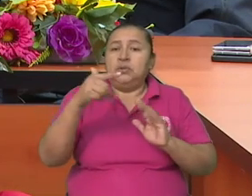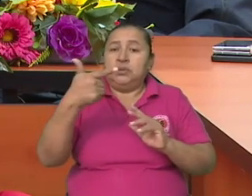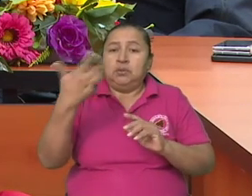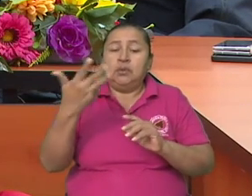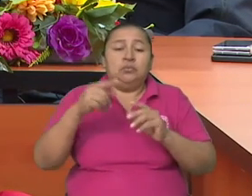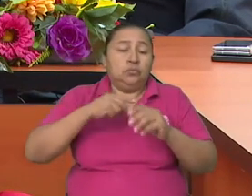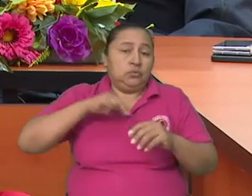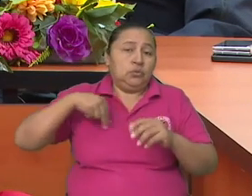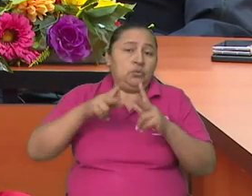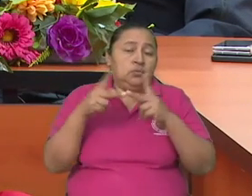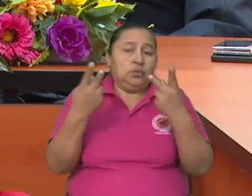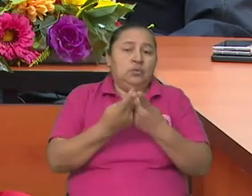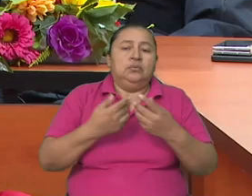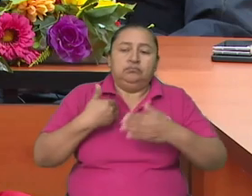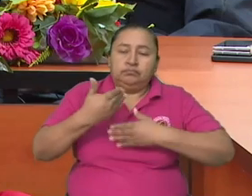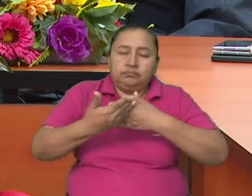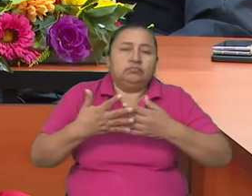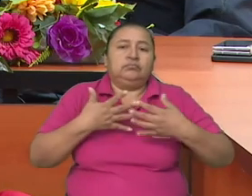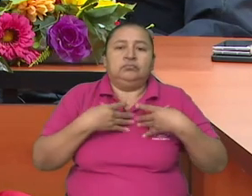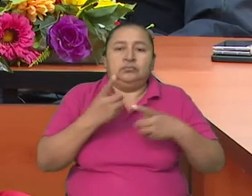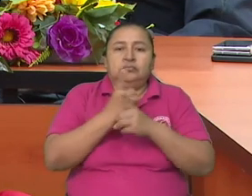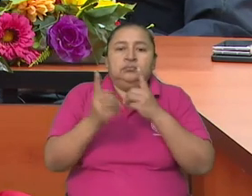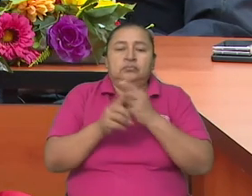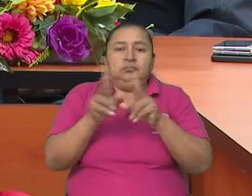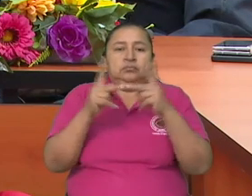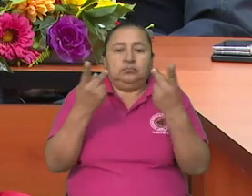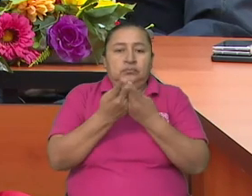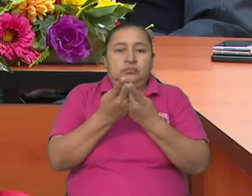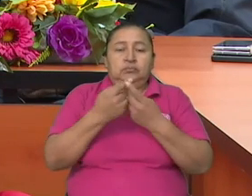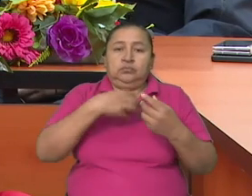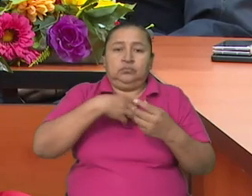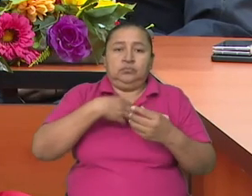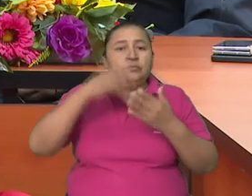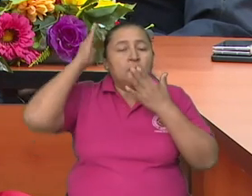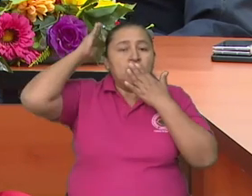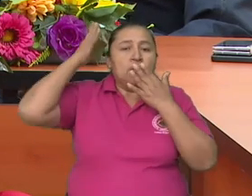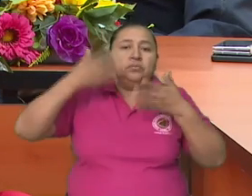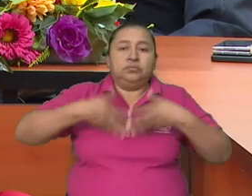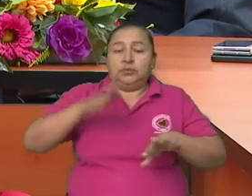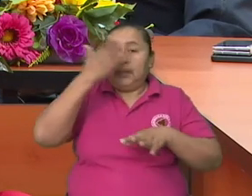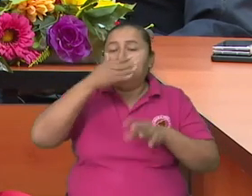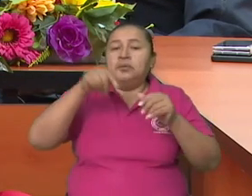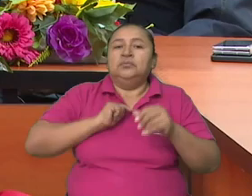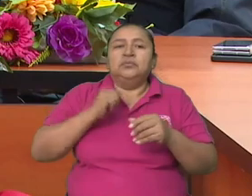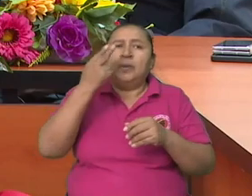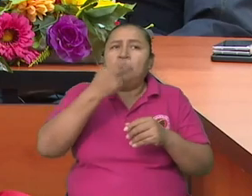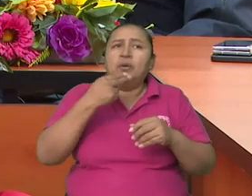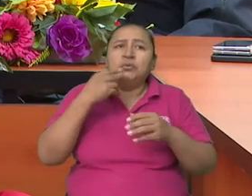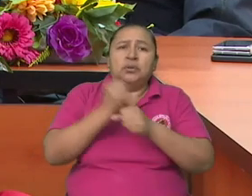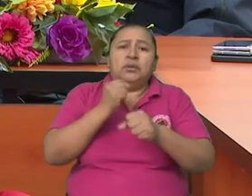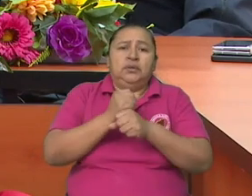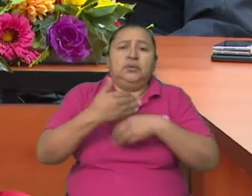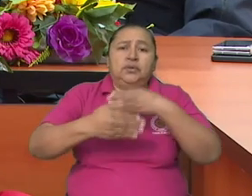pueblo ha iniciado a saldar una deuda histórica con los pueblos originarios y afrodescendientes. Y ahí le consulto respecto al trabajo realizado en